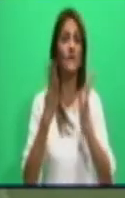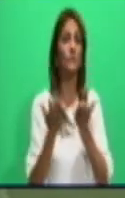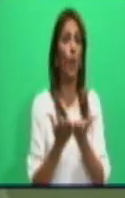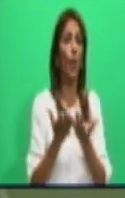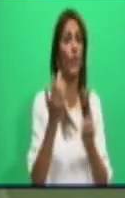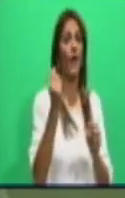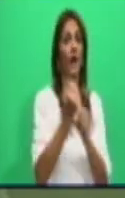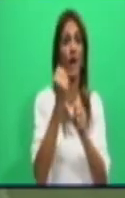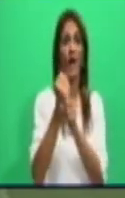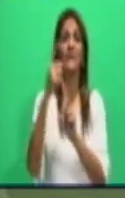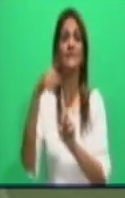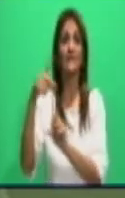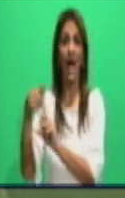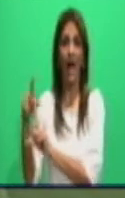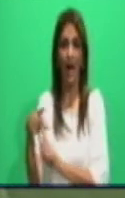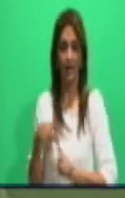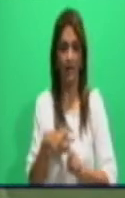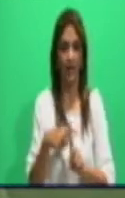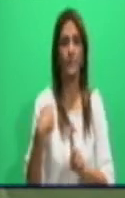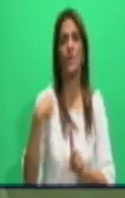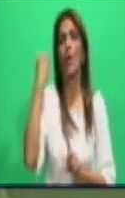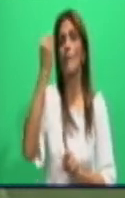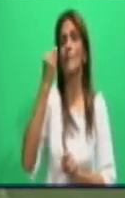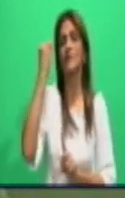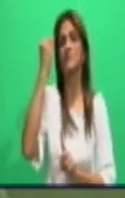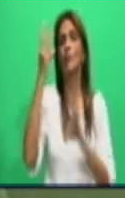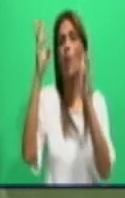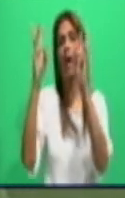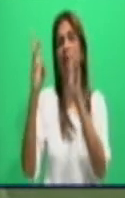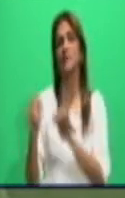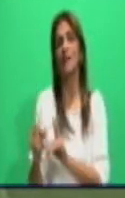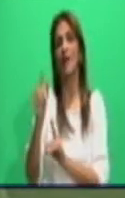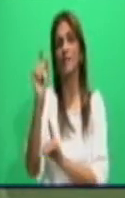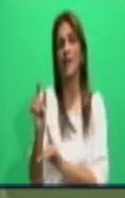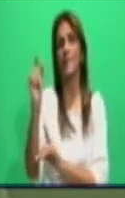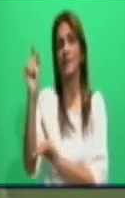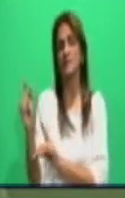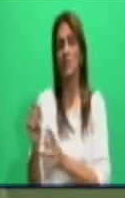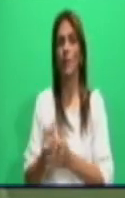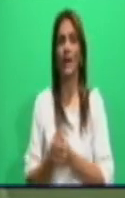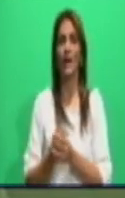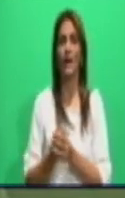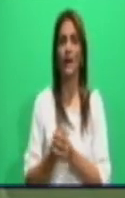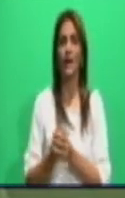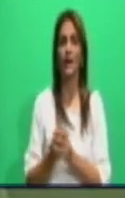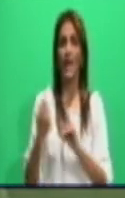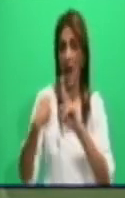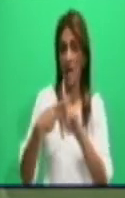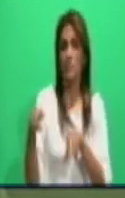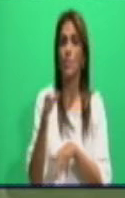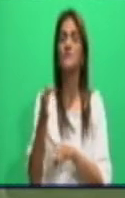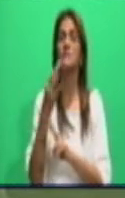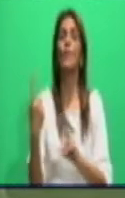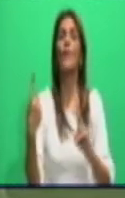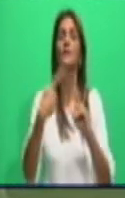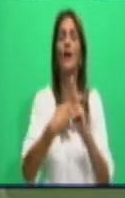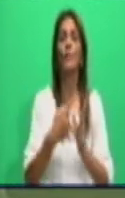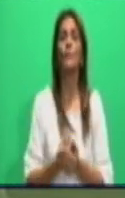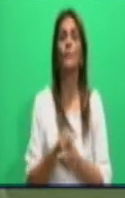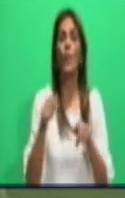por la cantidad de casos de lakovic que ya exhibe bayamo una cifra superior a